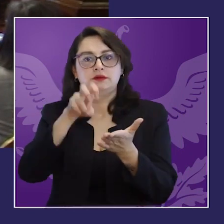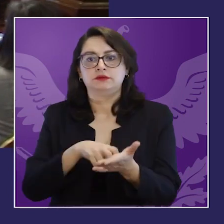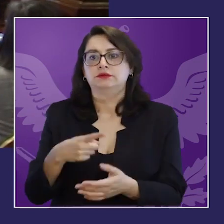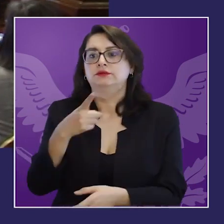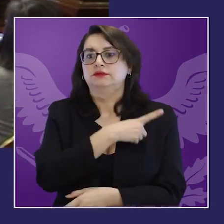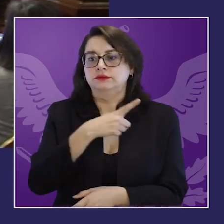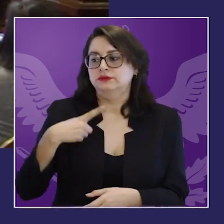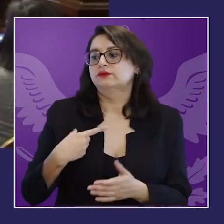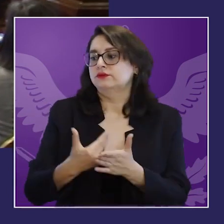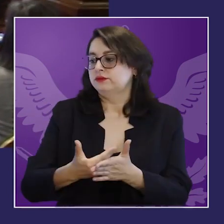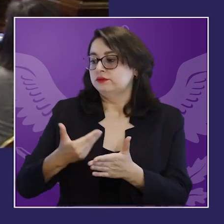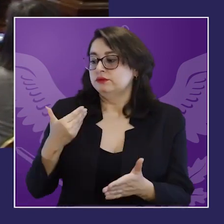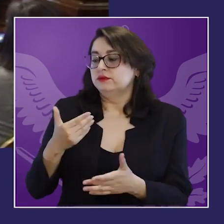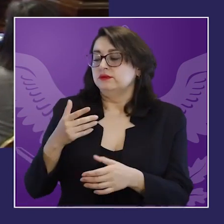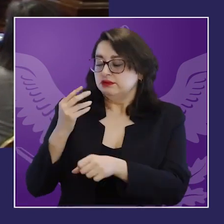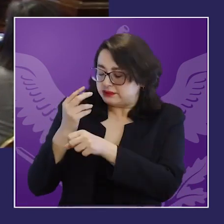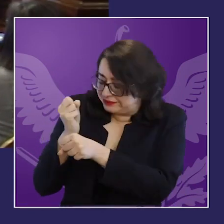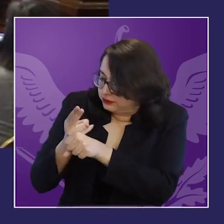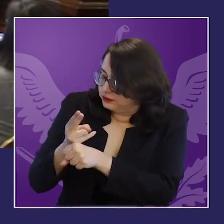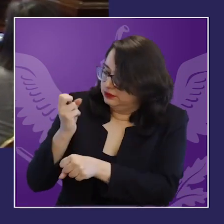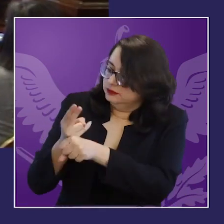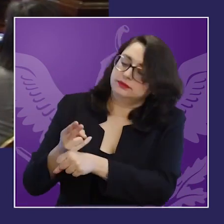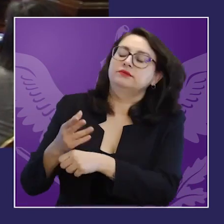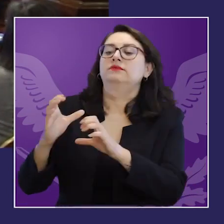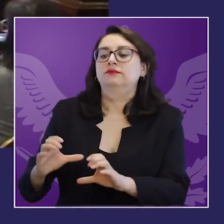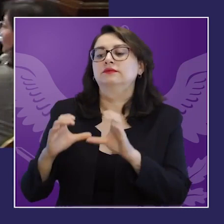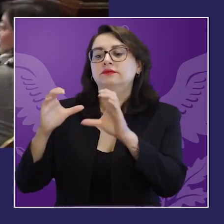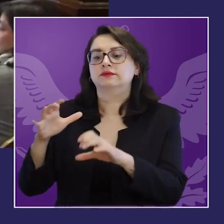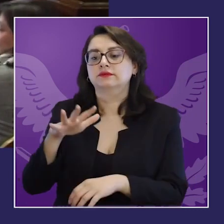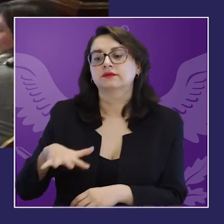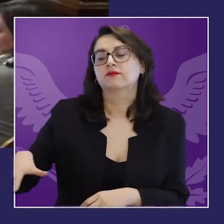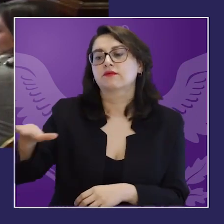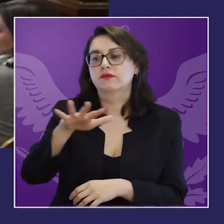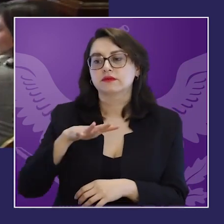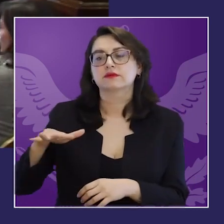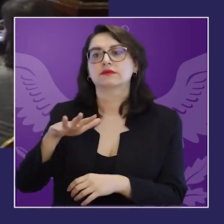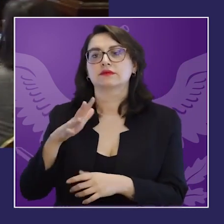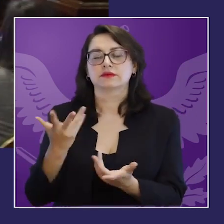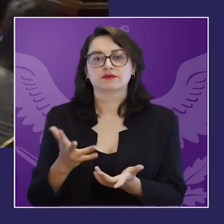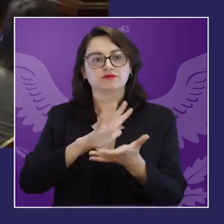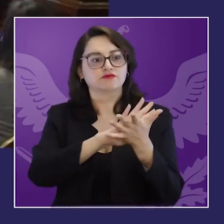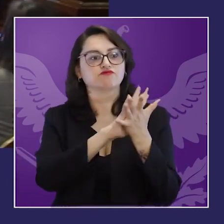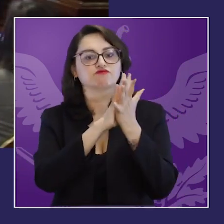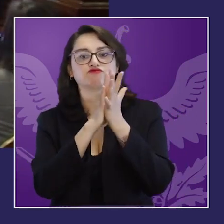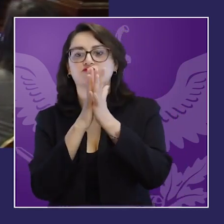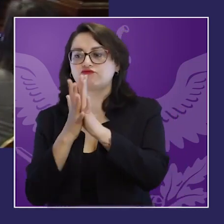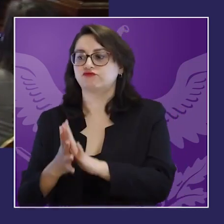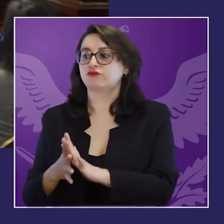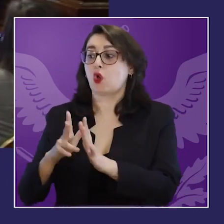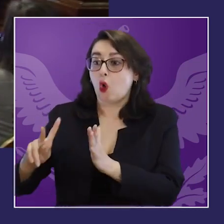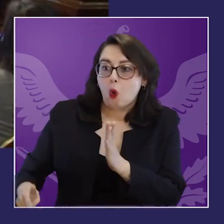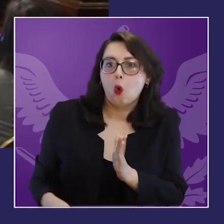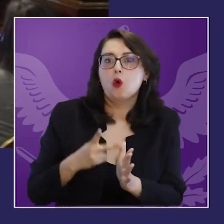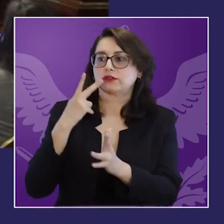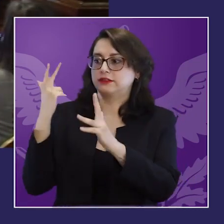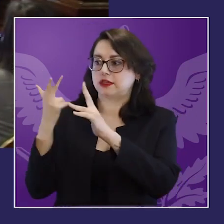restitutivo, sino correctivo, en el sentido que debe dirigirse a prevenir la repetición de violaciones a través de una